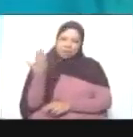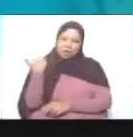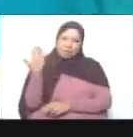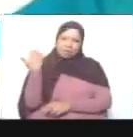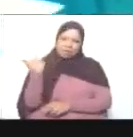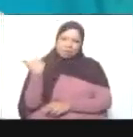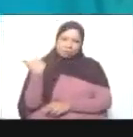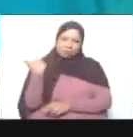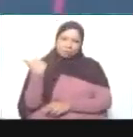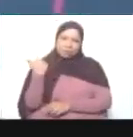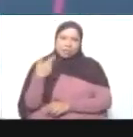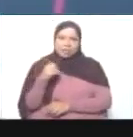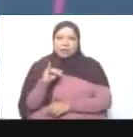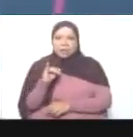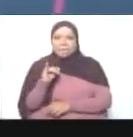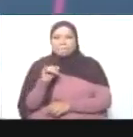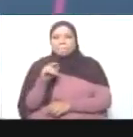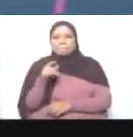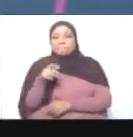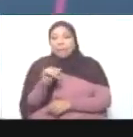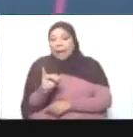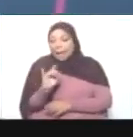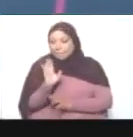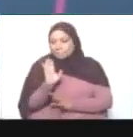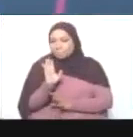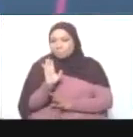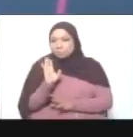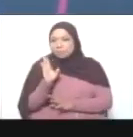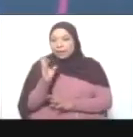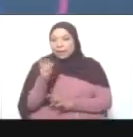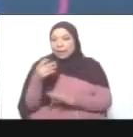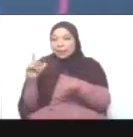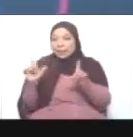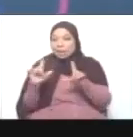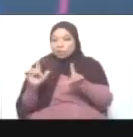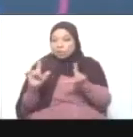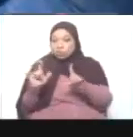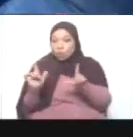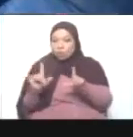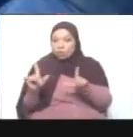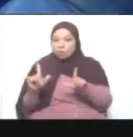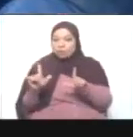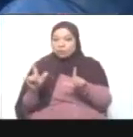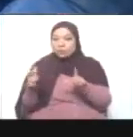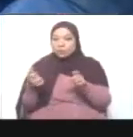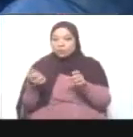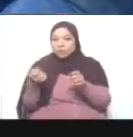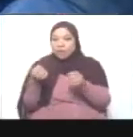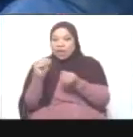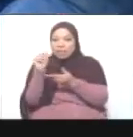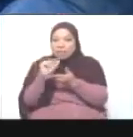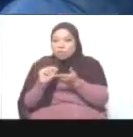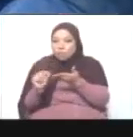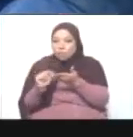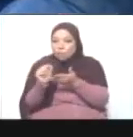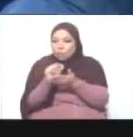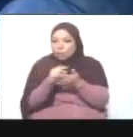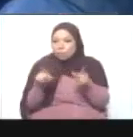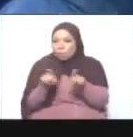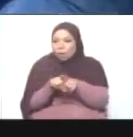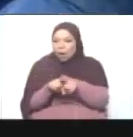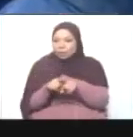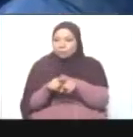Existían, Valentín, en las comiquitas, se llamaba así comiquita, ahora no sé cómo se llama. ¿Comiquita? Comiquita